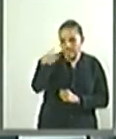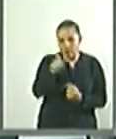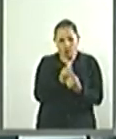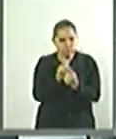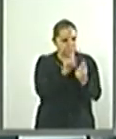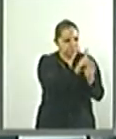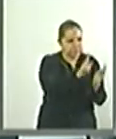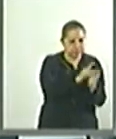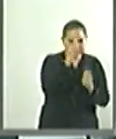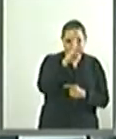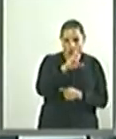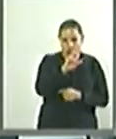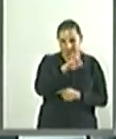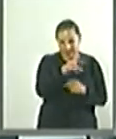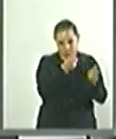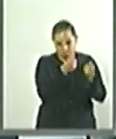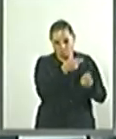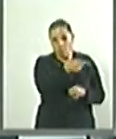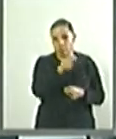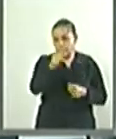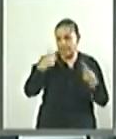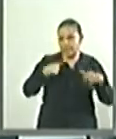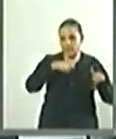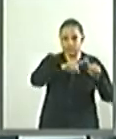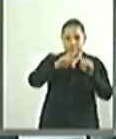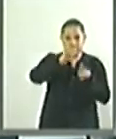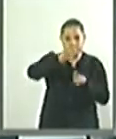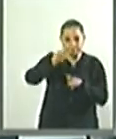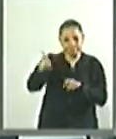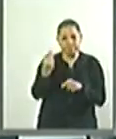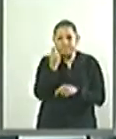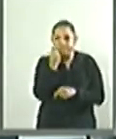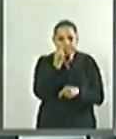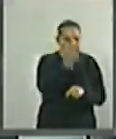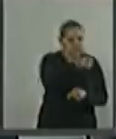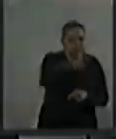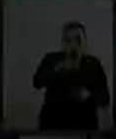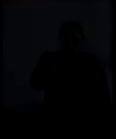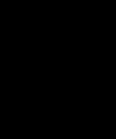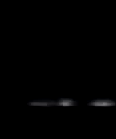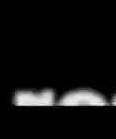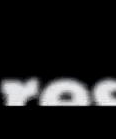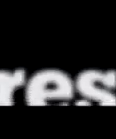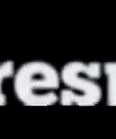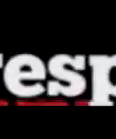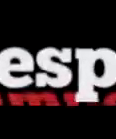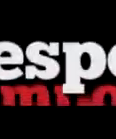rector y a nuestros distinguidos visitantes. Se abre un receso. Muy bien.